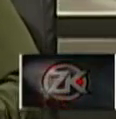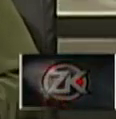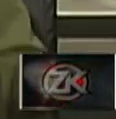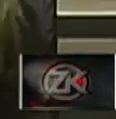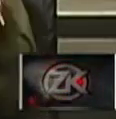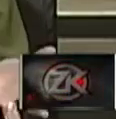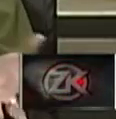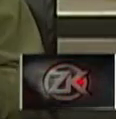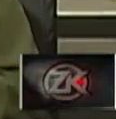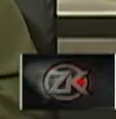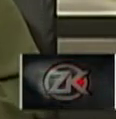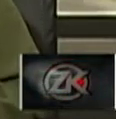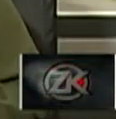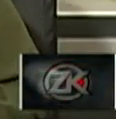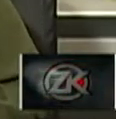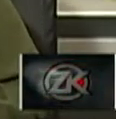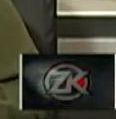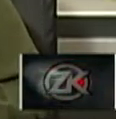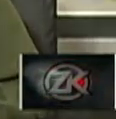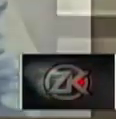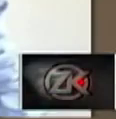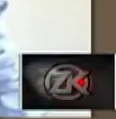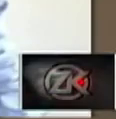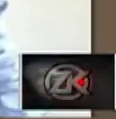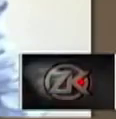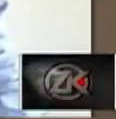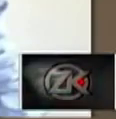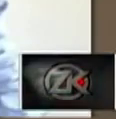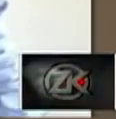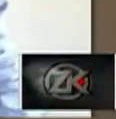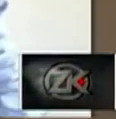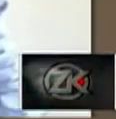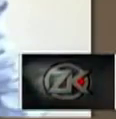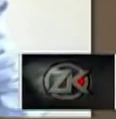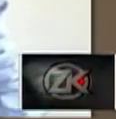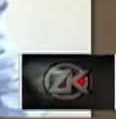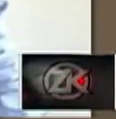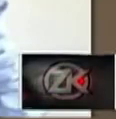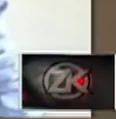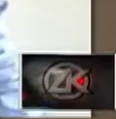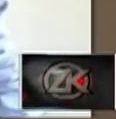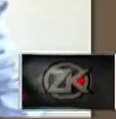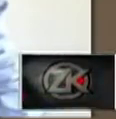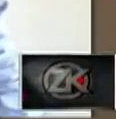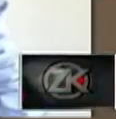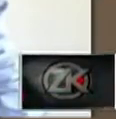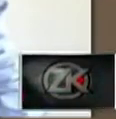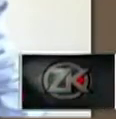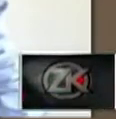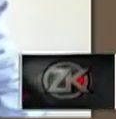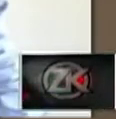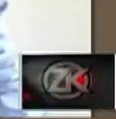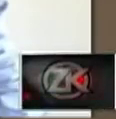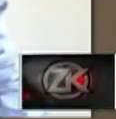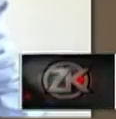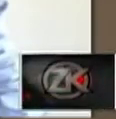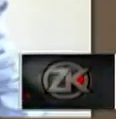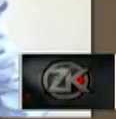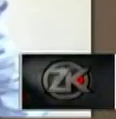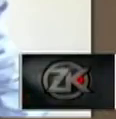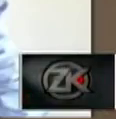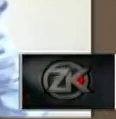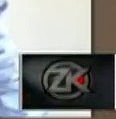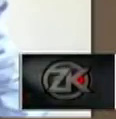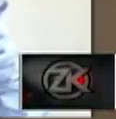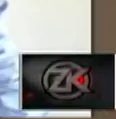diciendo que bueno, que sus compañeros del Simon le habían regresado tal. Háganle un zoom. De hecho, por ahí tenemos Luis